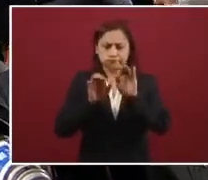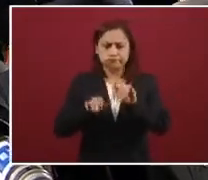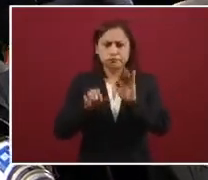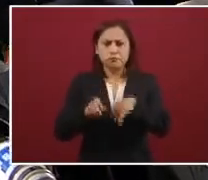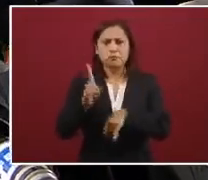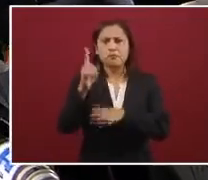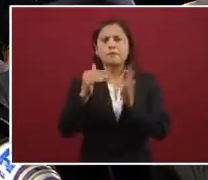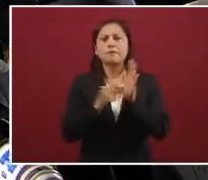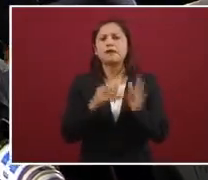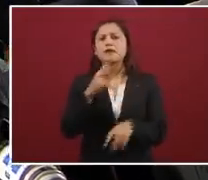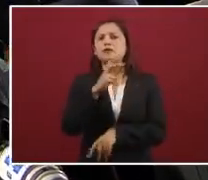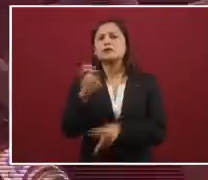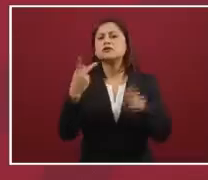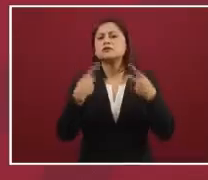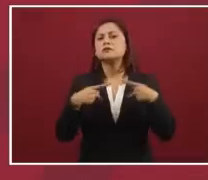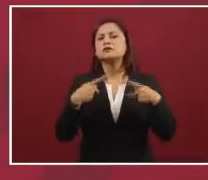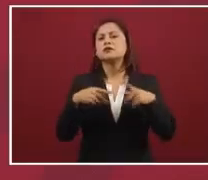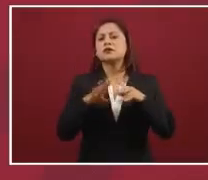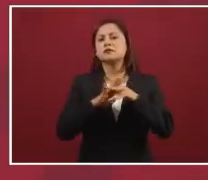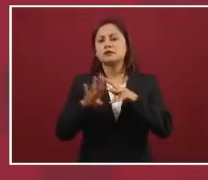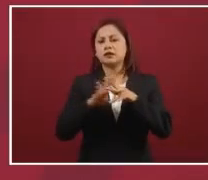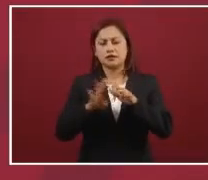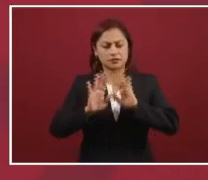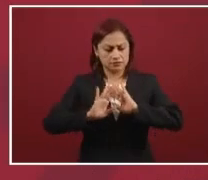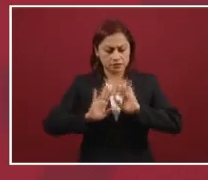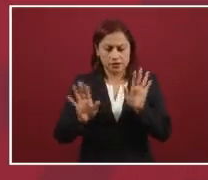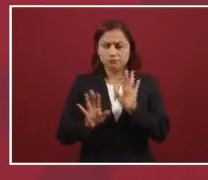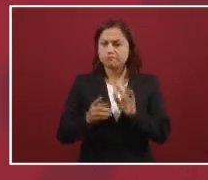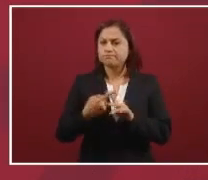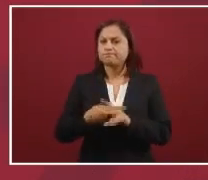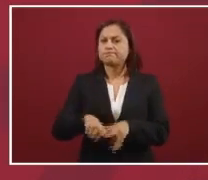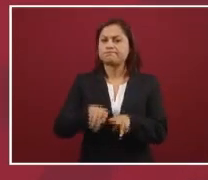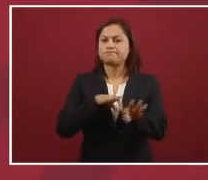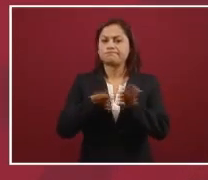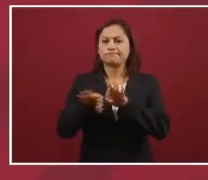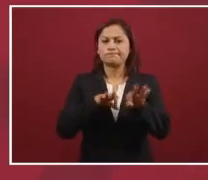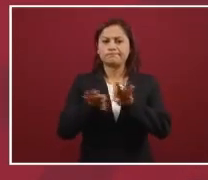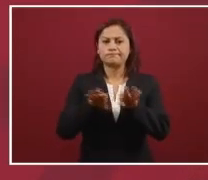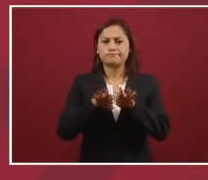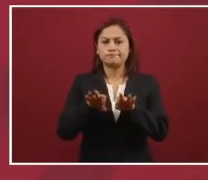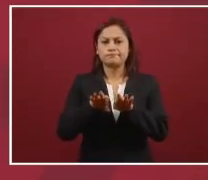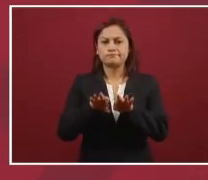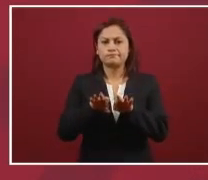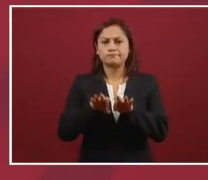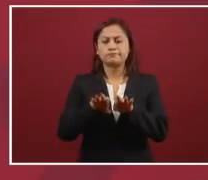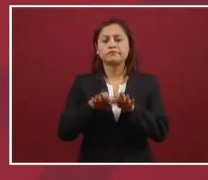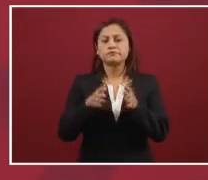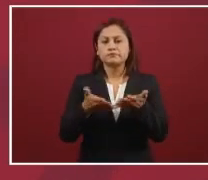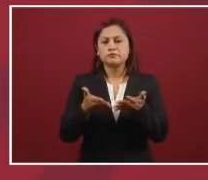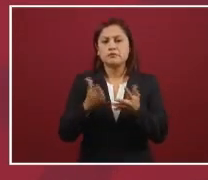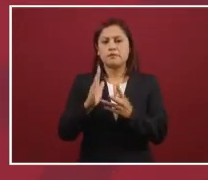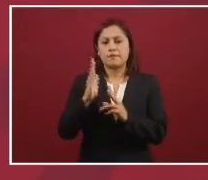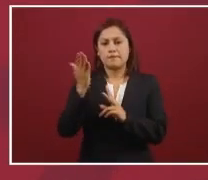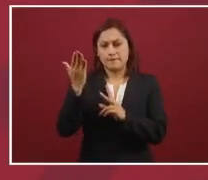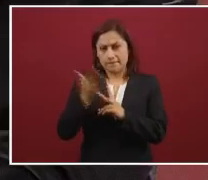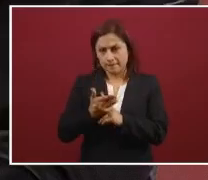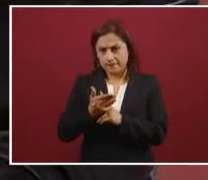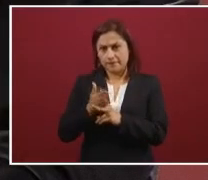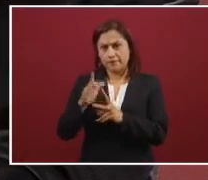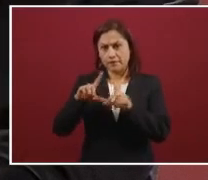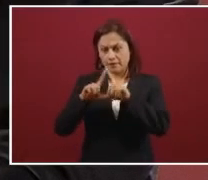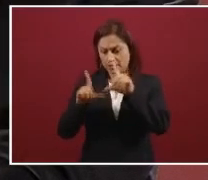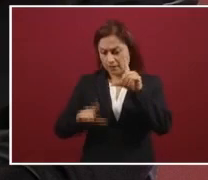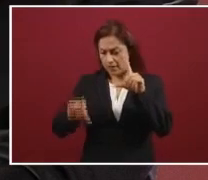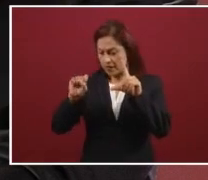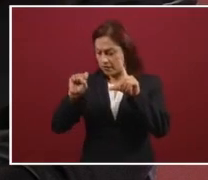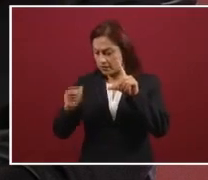1.200 migrantes aproximadamente, la mitad en la frontera sur y